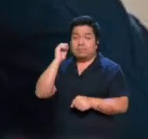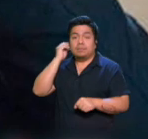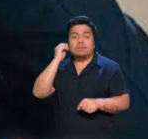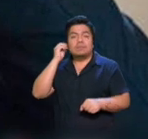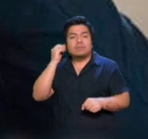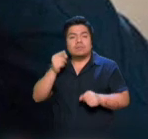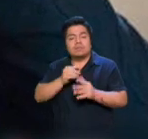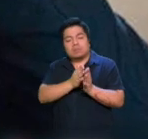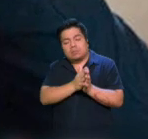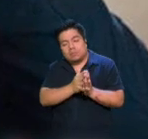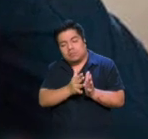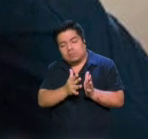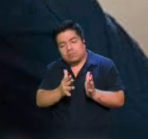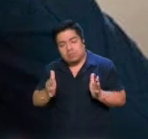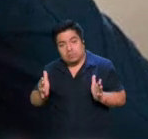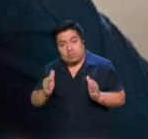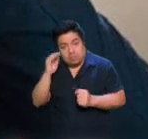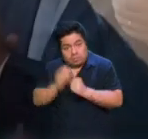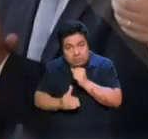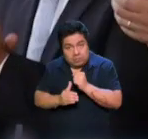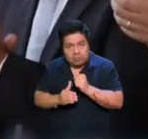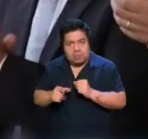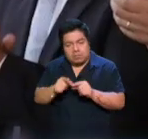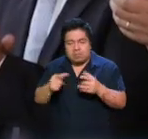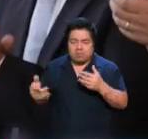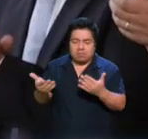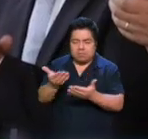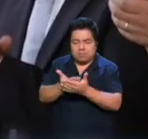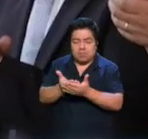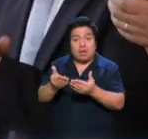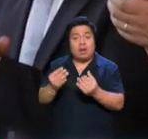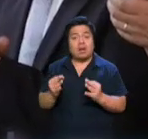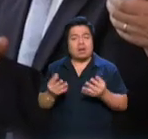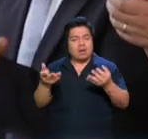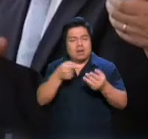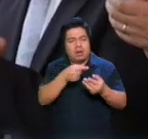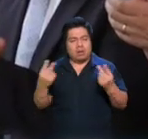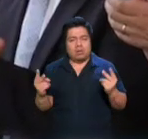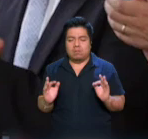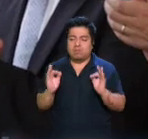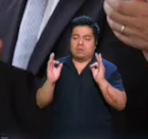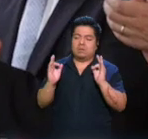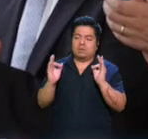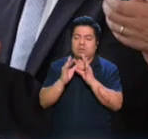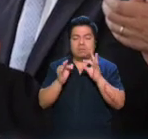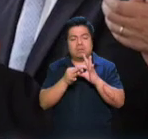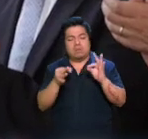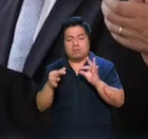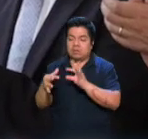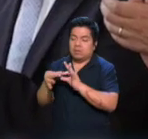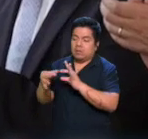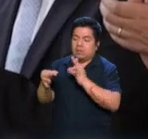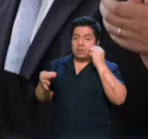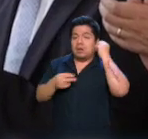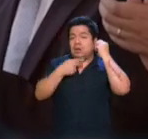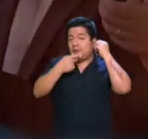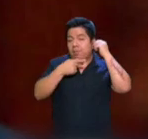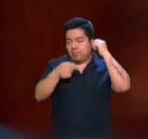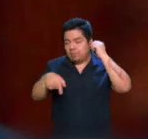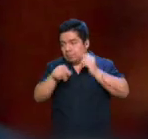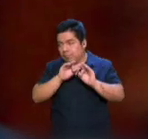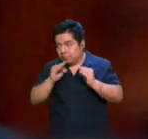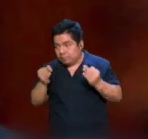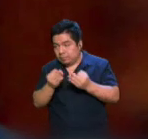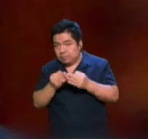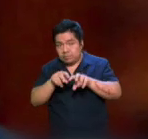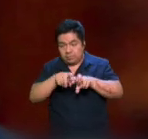Al cumplirse estas etapas, la Corte de Apelaciones tendrá que agendar una audiencia para que ambas partes expongan sus argumentos orales y de esa forma un